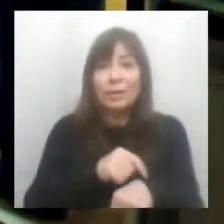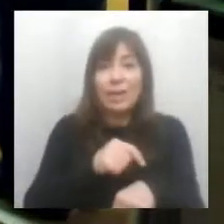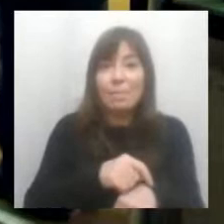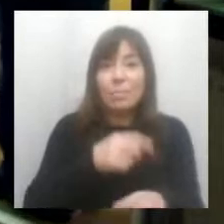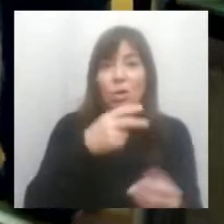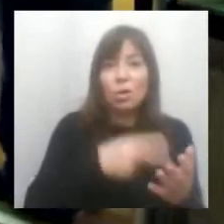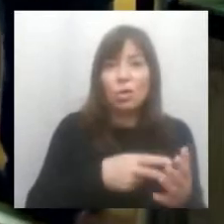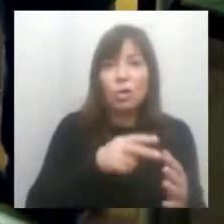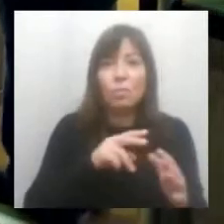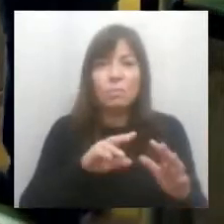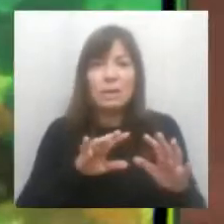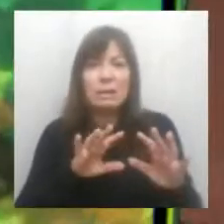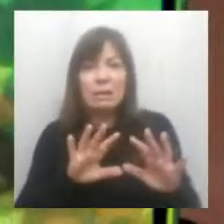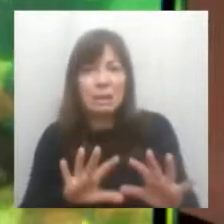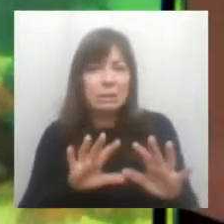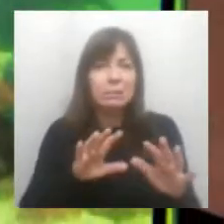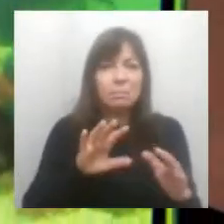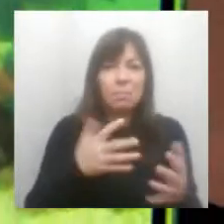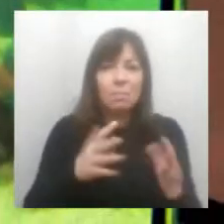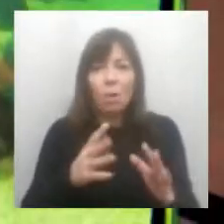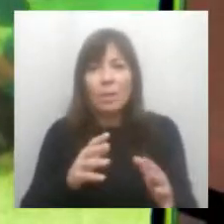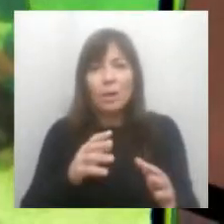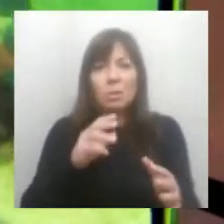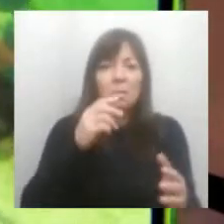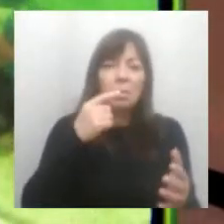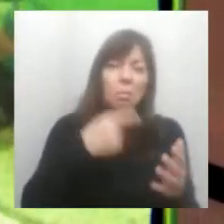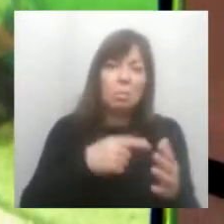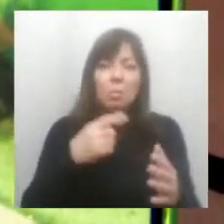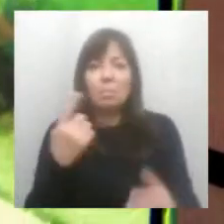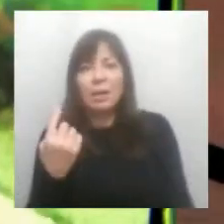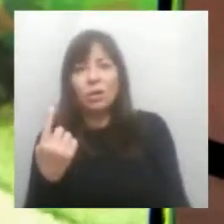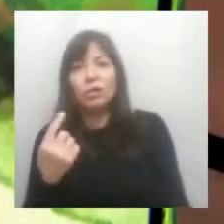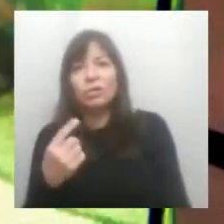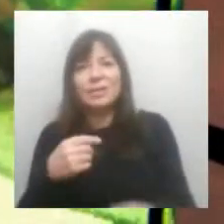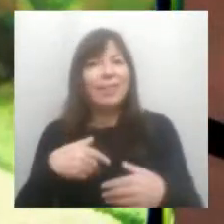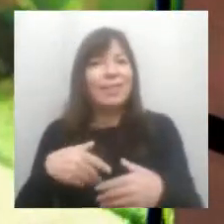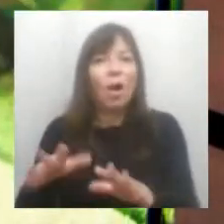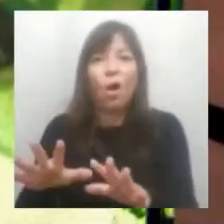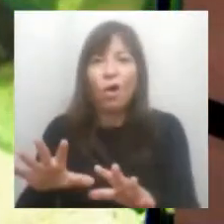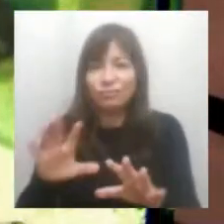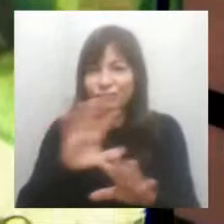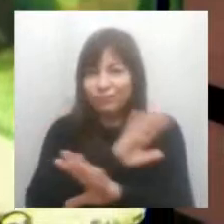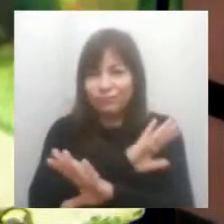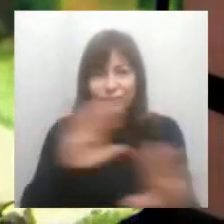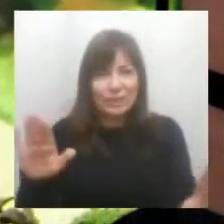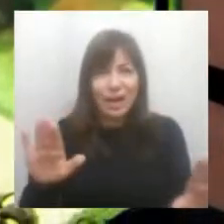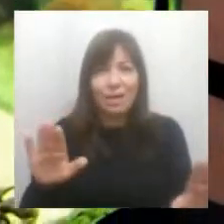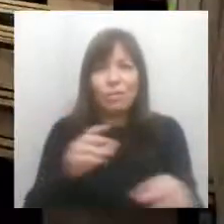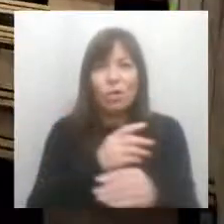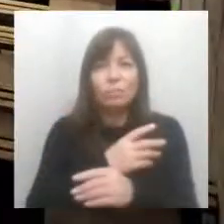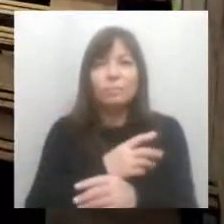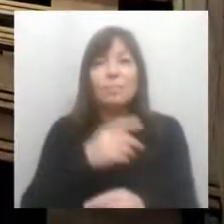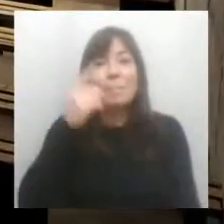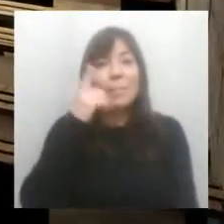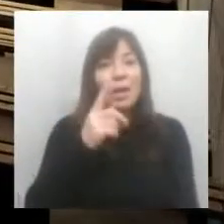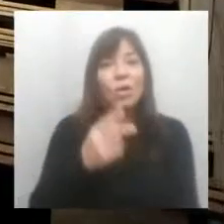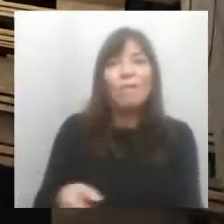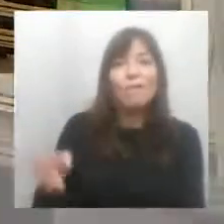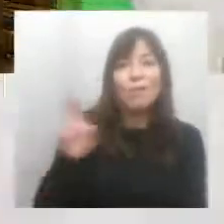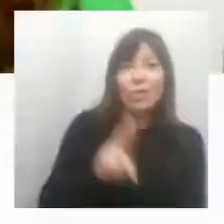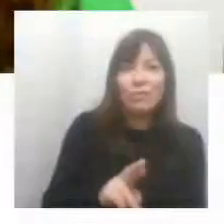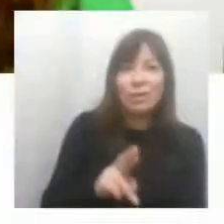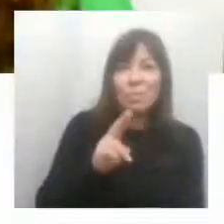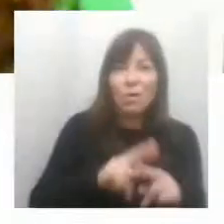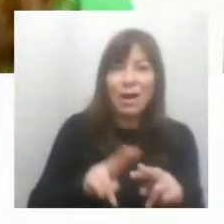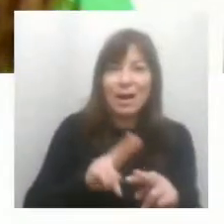entre el 2010 y el 2011 dejó de funcionar. Y nuevamente nos reinventamos, el museo se